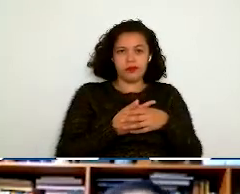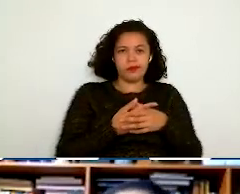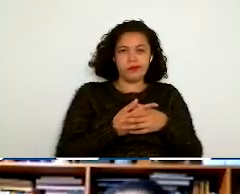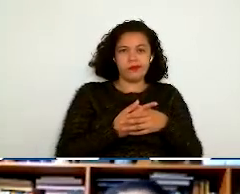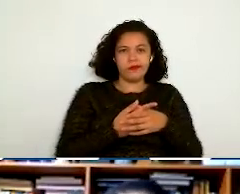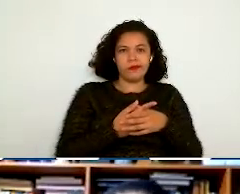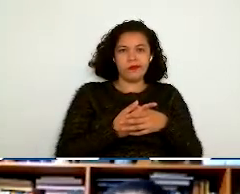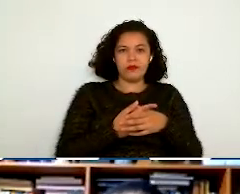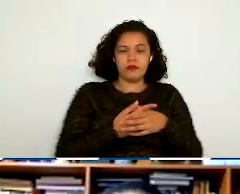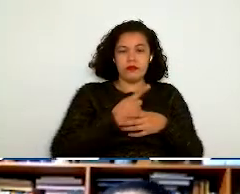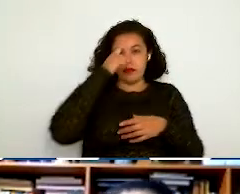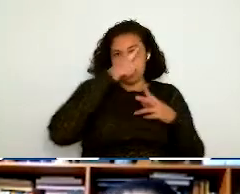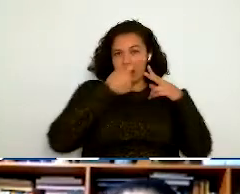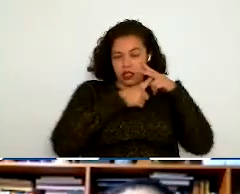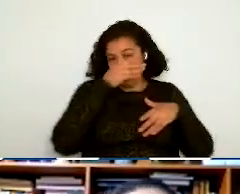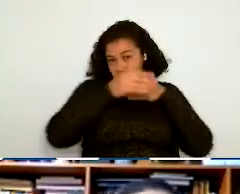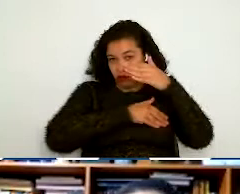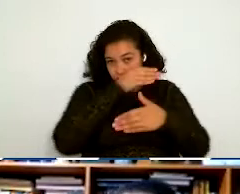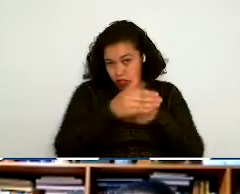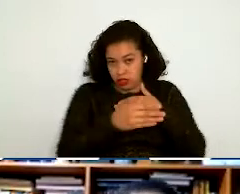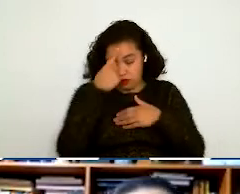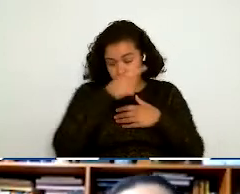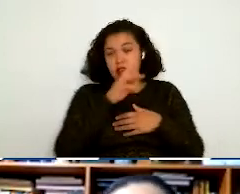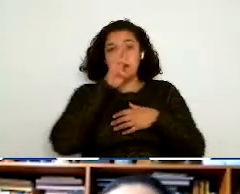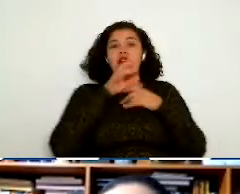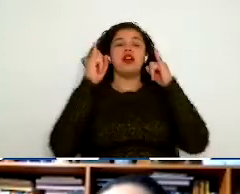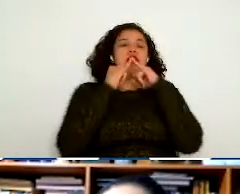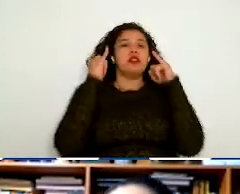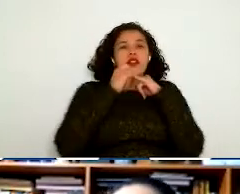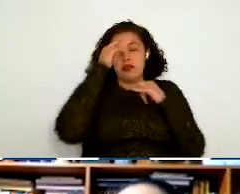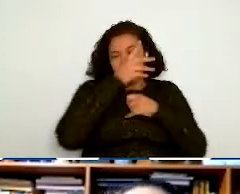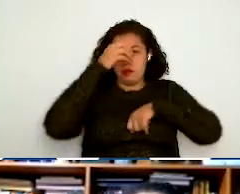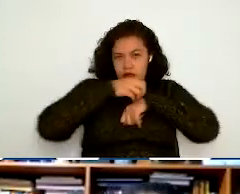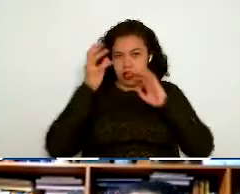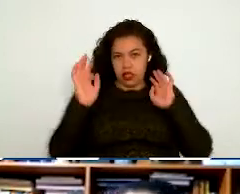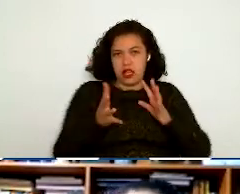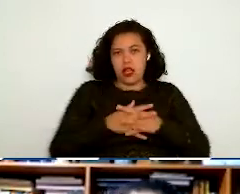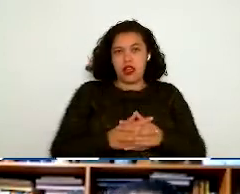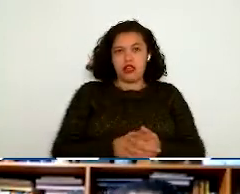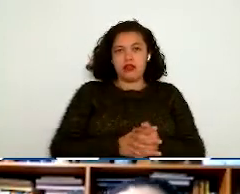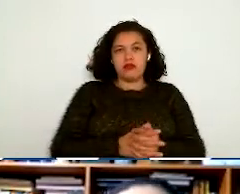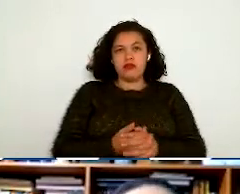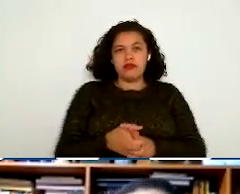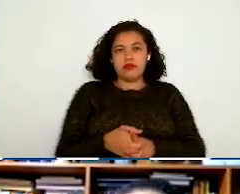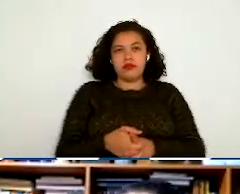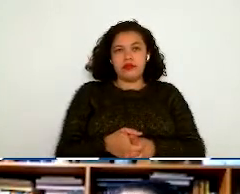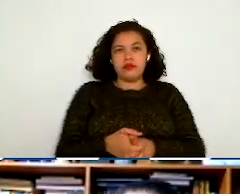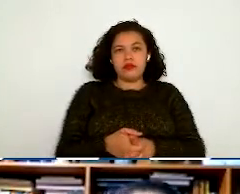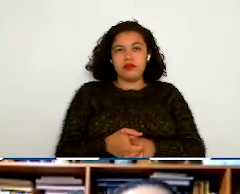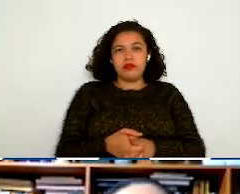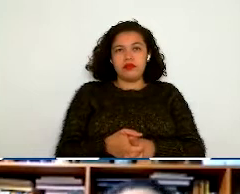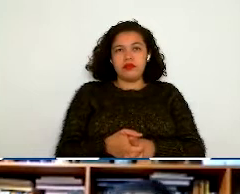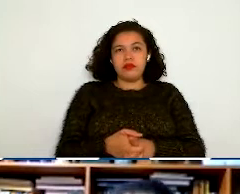partir de efectuar el proceso a la mejor institucional que está establecido, a partir de poner en marcha algún programa,